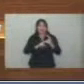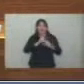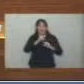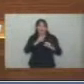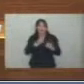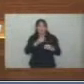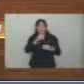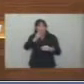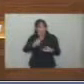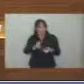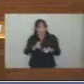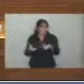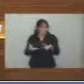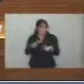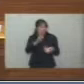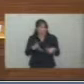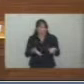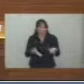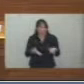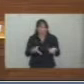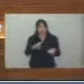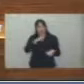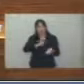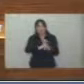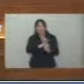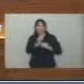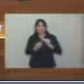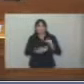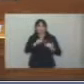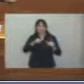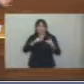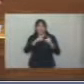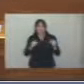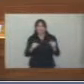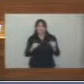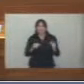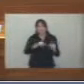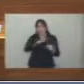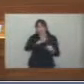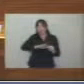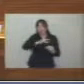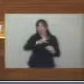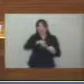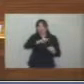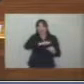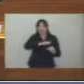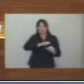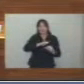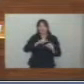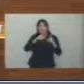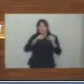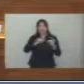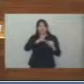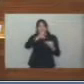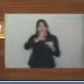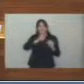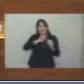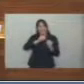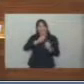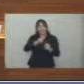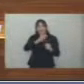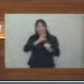posible que utilizar préstamos ahora sea una cosa tan negativa en Asturias, la tercera comunidad menos endeudada de España, y resulta que sea imprescindible para